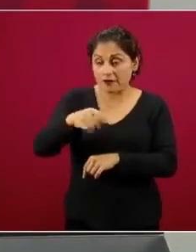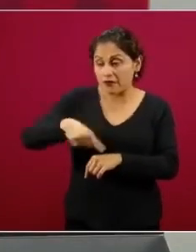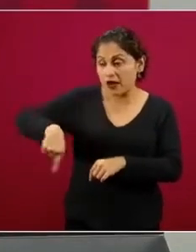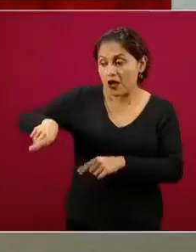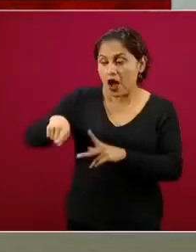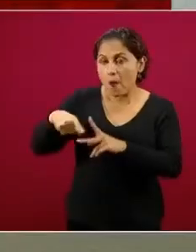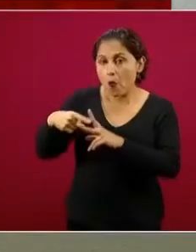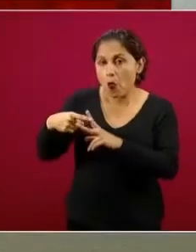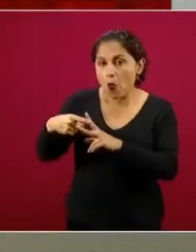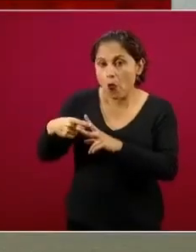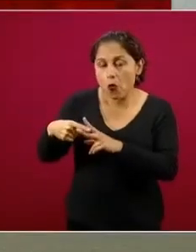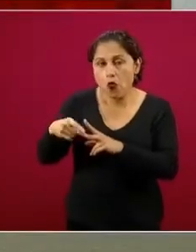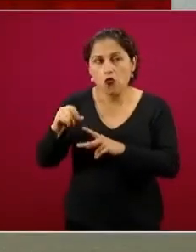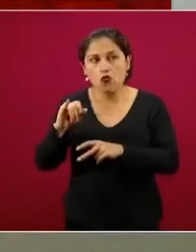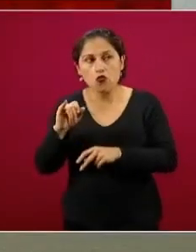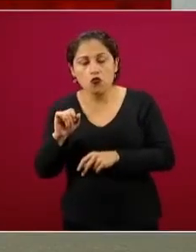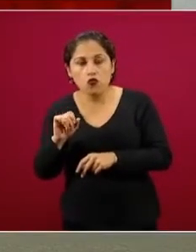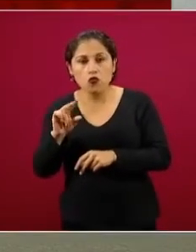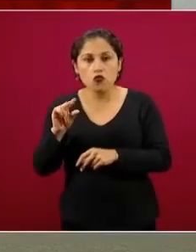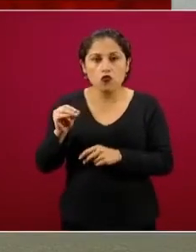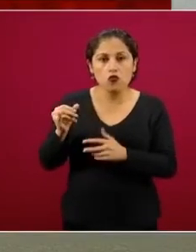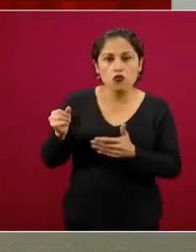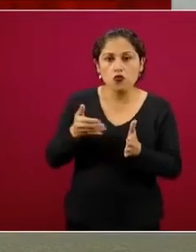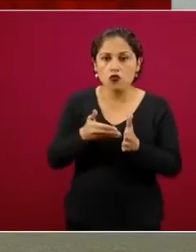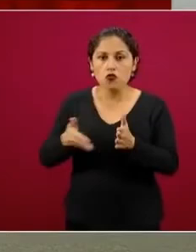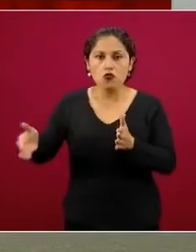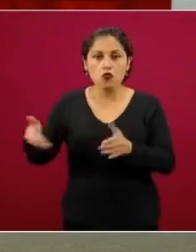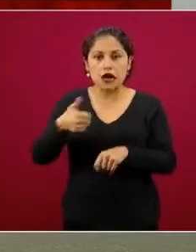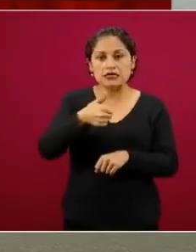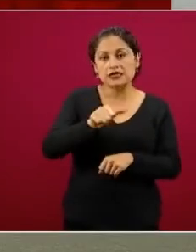matemáticas, entre el 6 y el 8 de mayo,